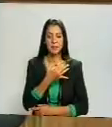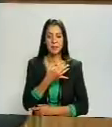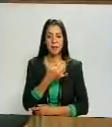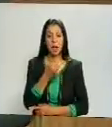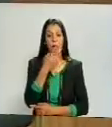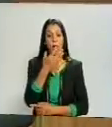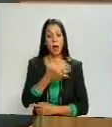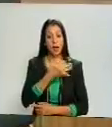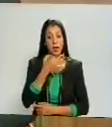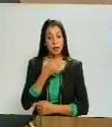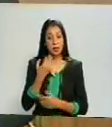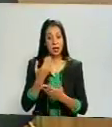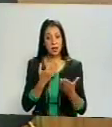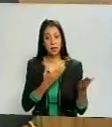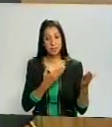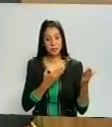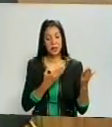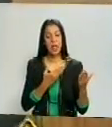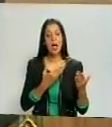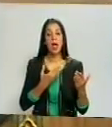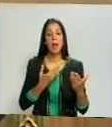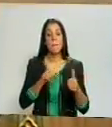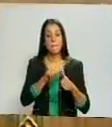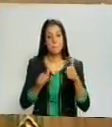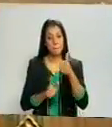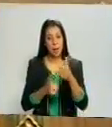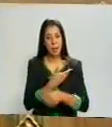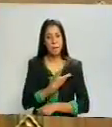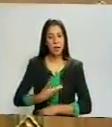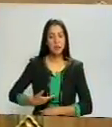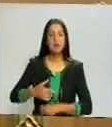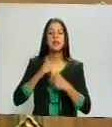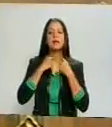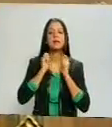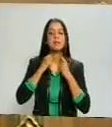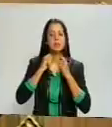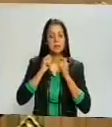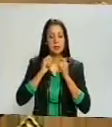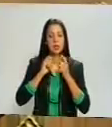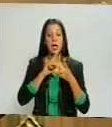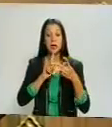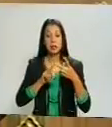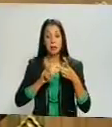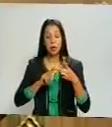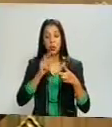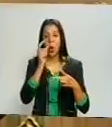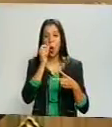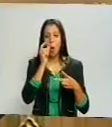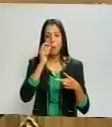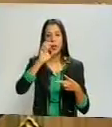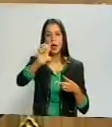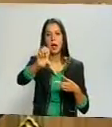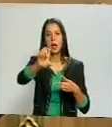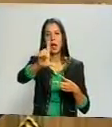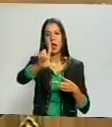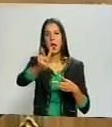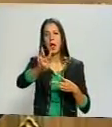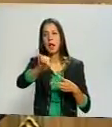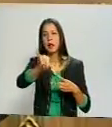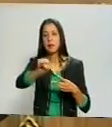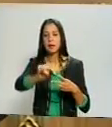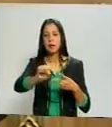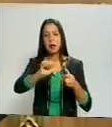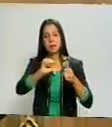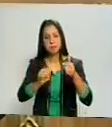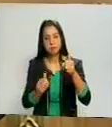Buenas tardes, primer vicepresidente Aristóbulo Isturiz, segundo vicepresidente Elvis Amoroso, demás presidentes de